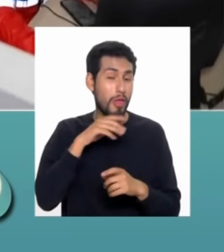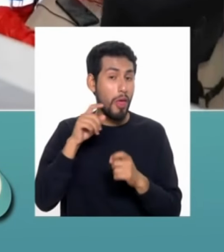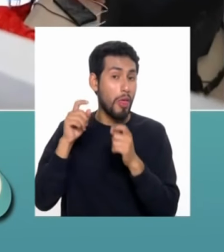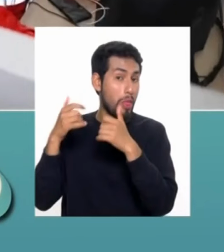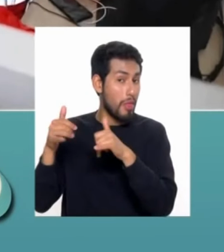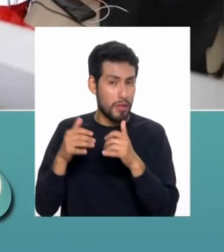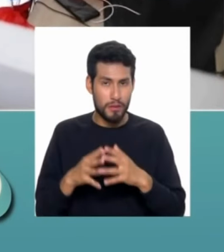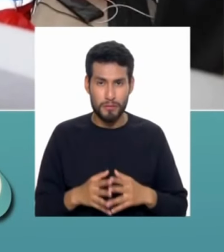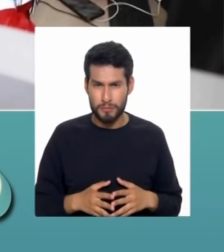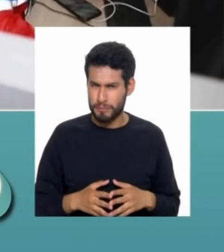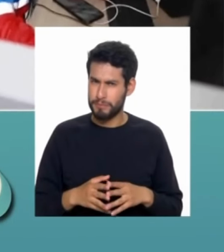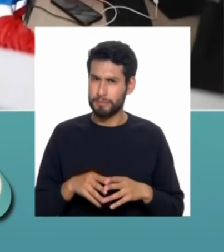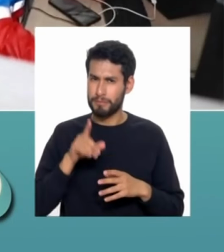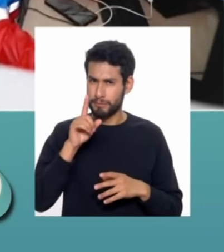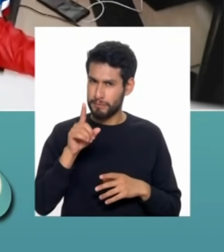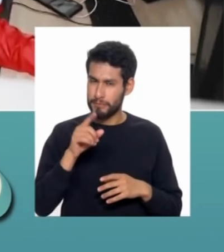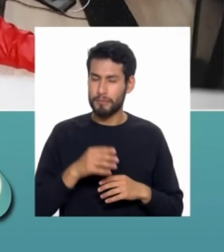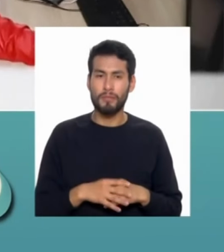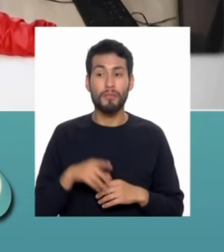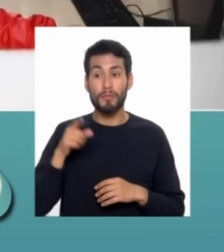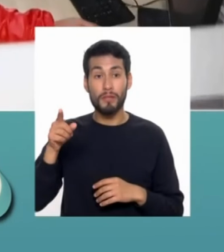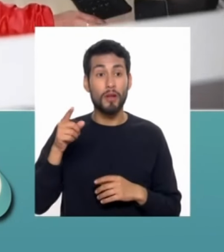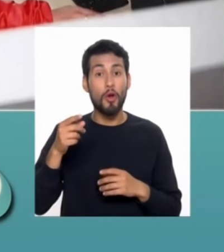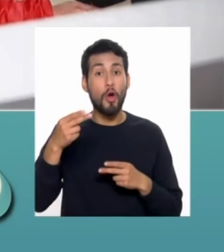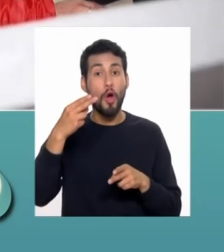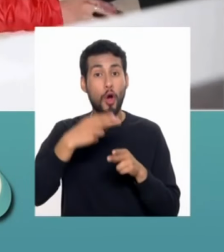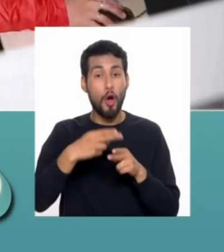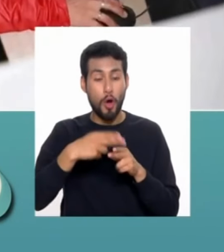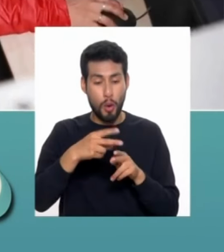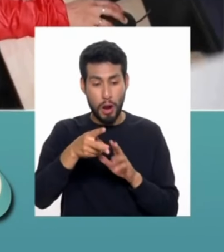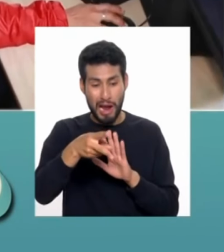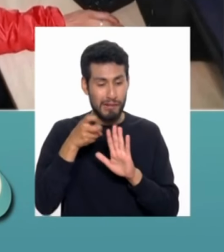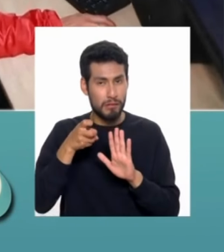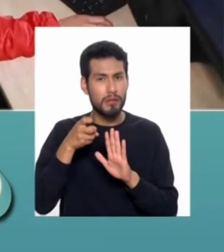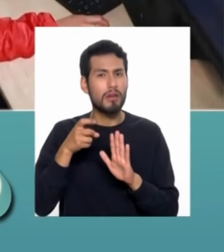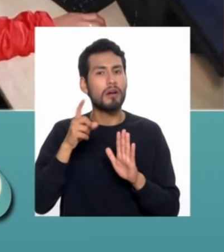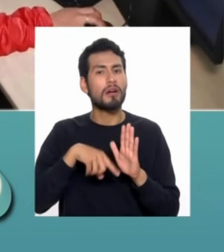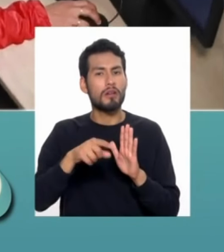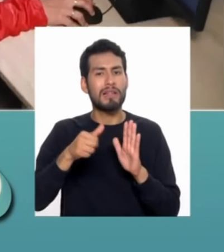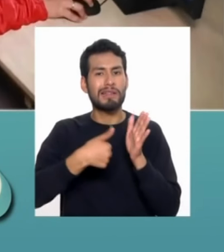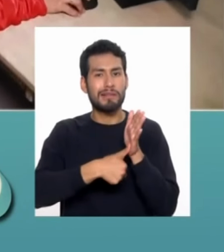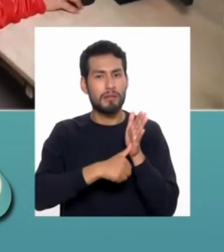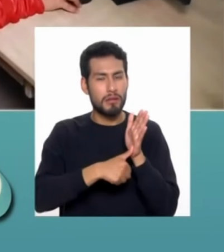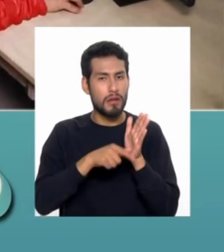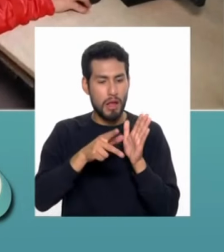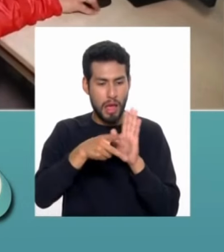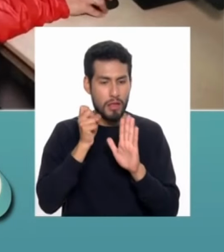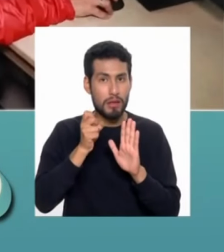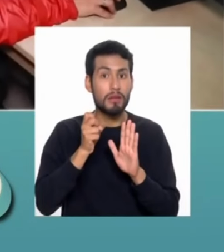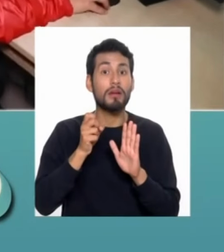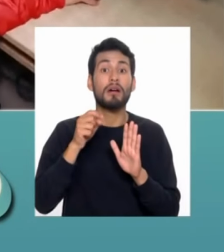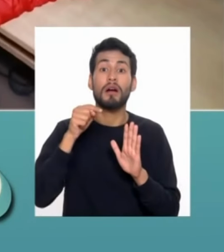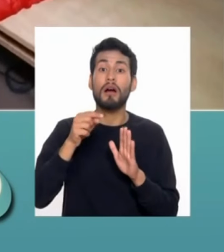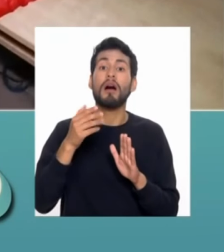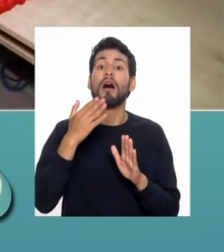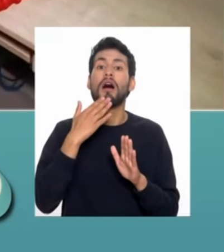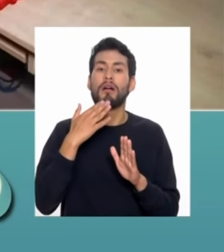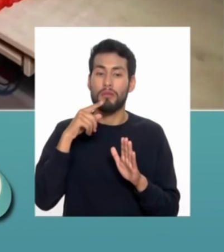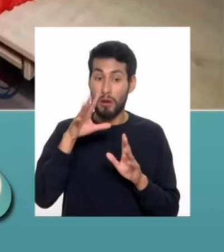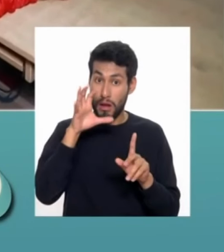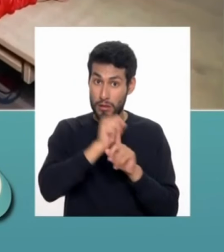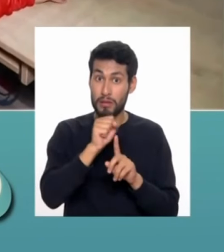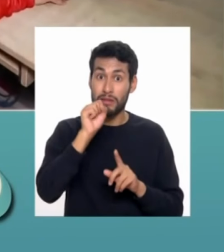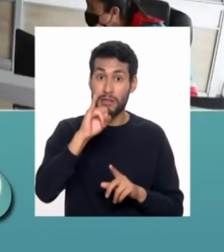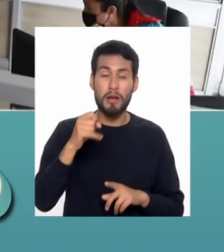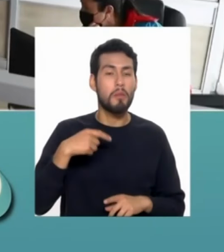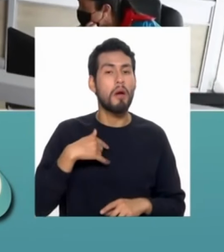broma, que en realidad el registro que se hace y lo que busca la plataforma es el número de DNI de la persona. Entonces, además la responsabilidad es objetiva. Si a mí